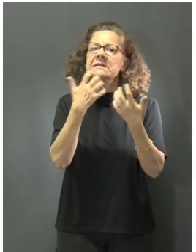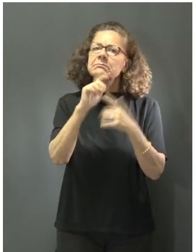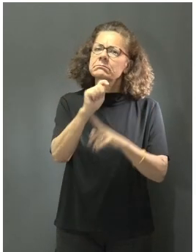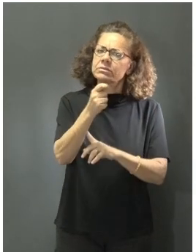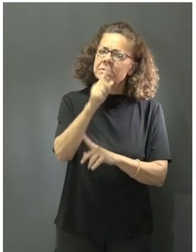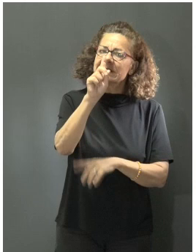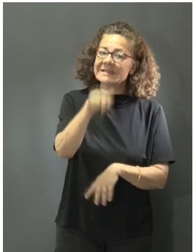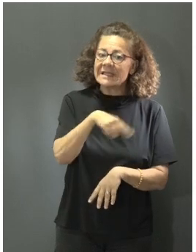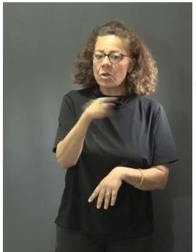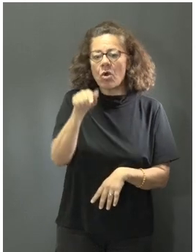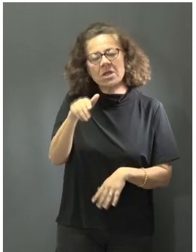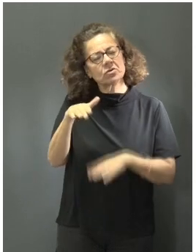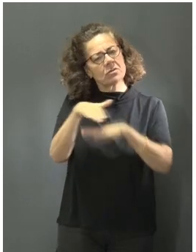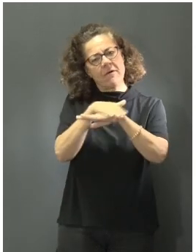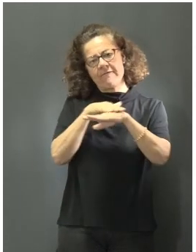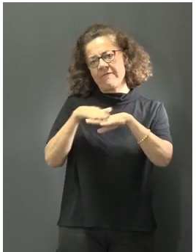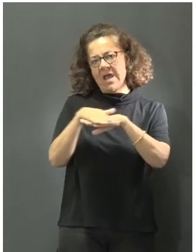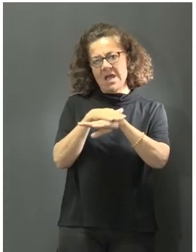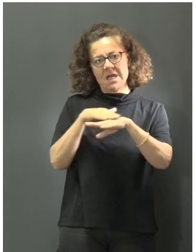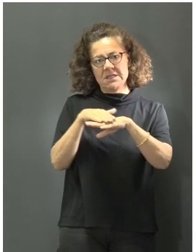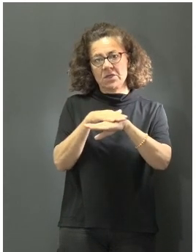funciona, es básico.